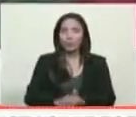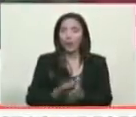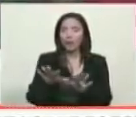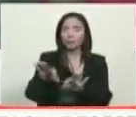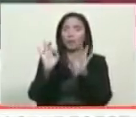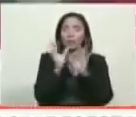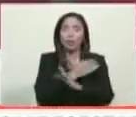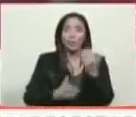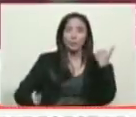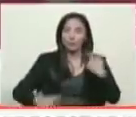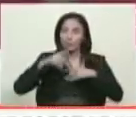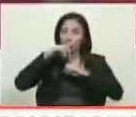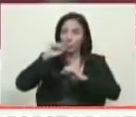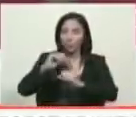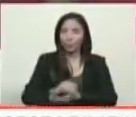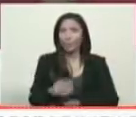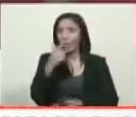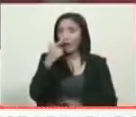pueblo